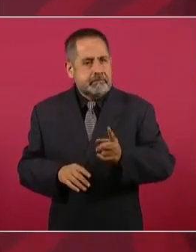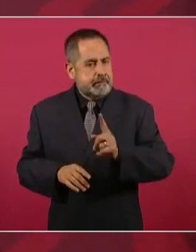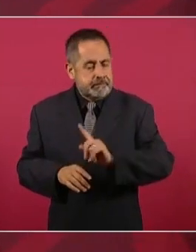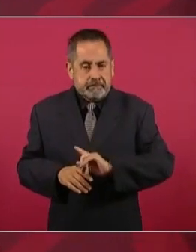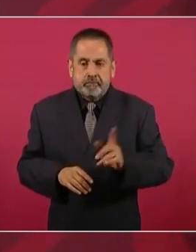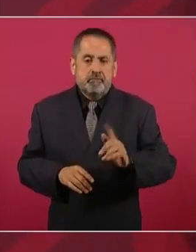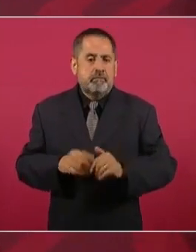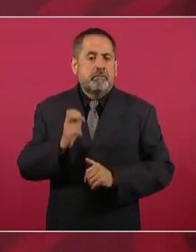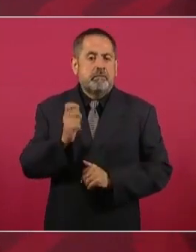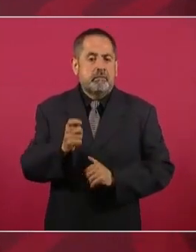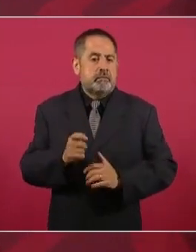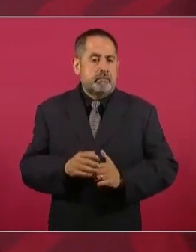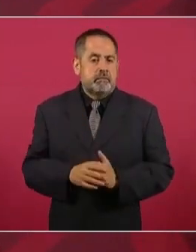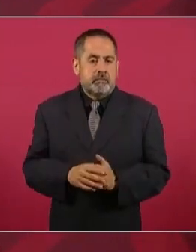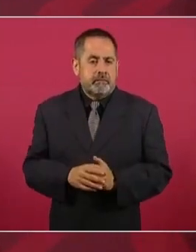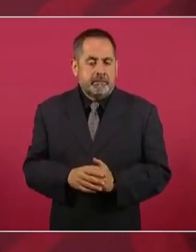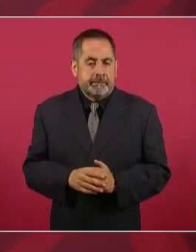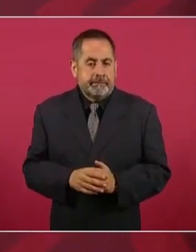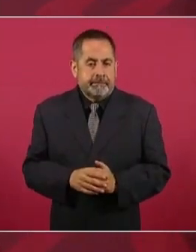eso